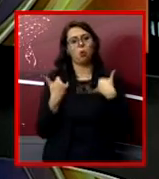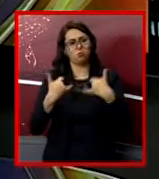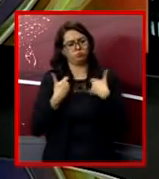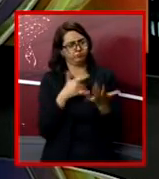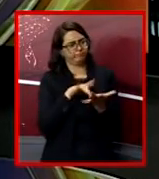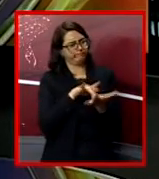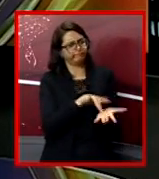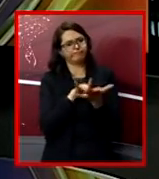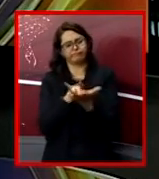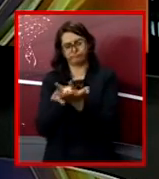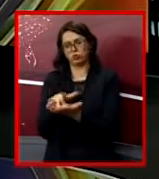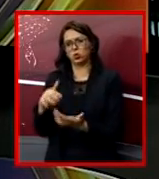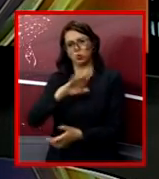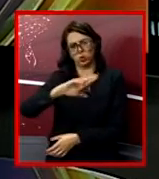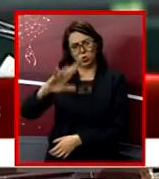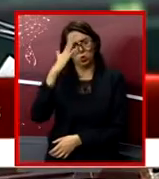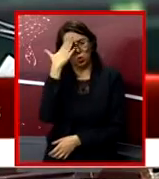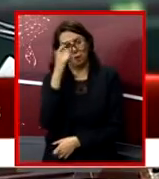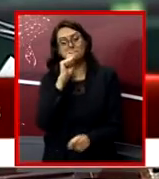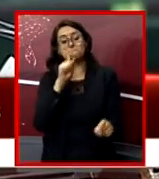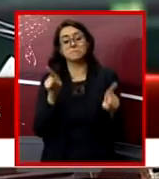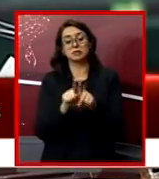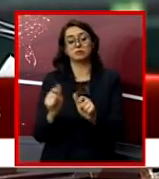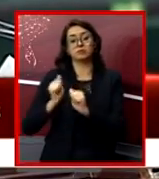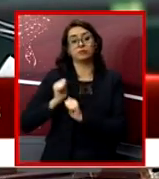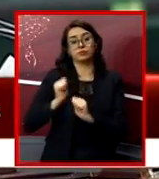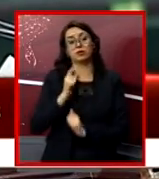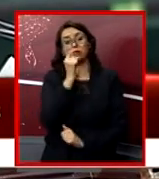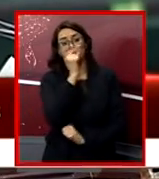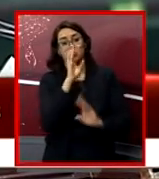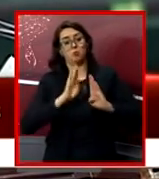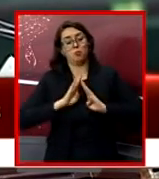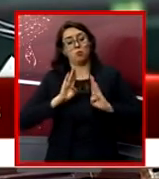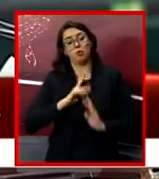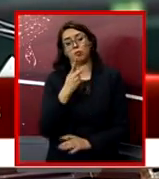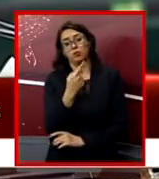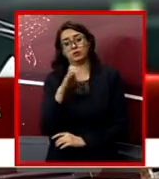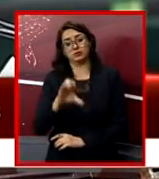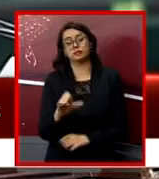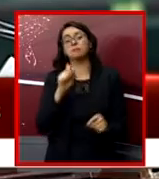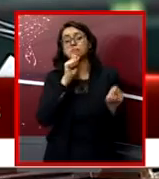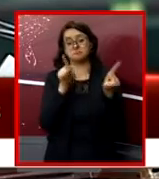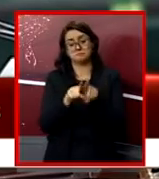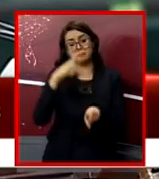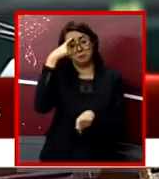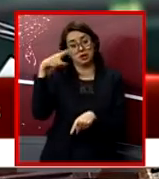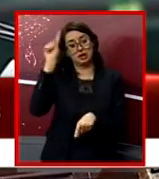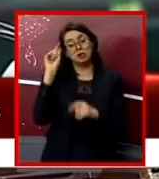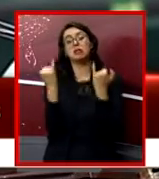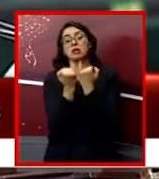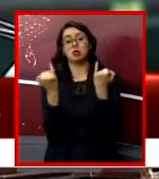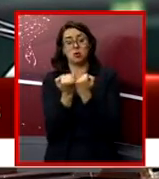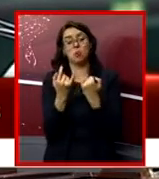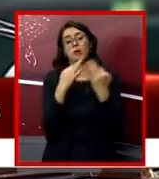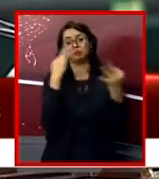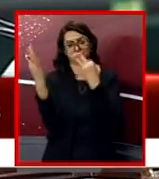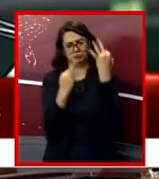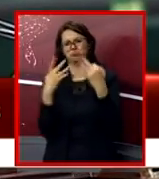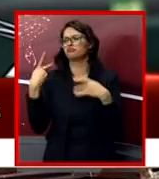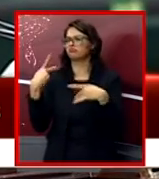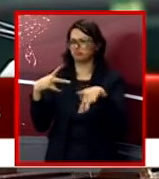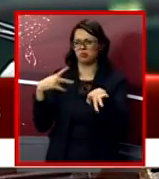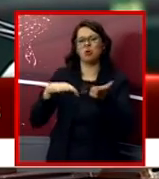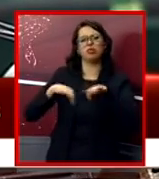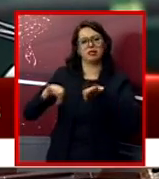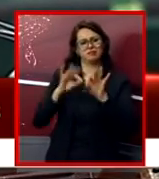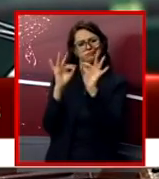después del sismo. Afirmó que las autoridades policíacas, militares, de protección civil, marinos, así como los medios de comunicación, hicieron su